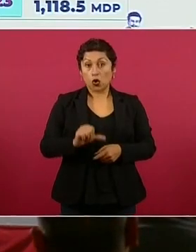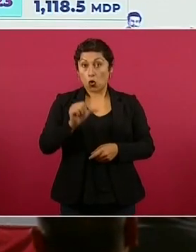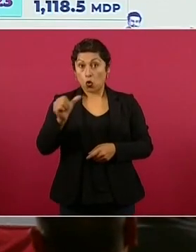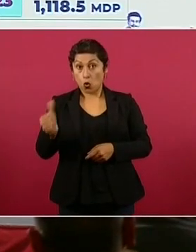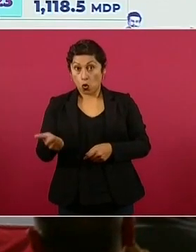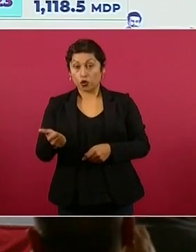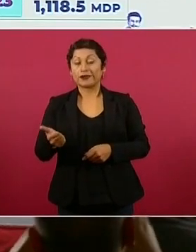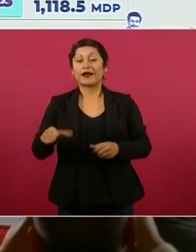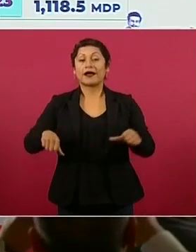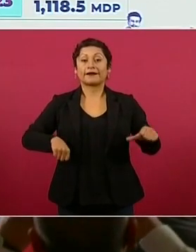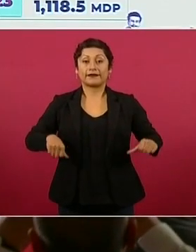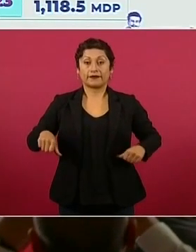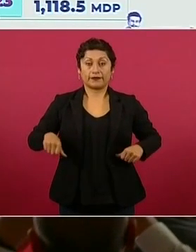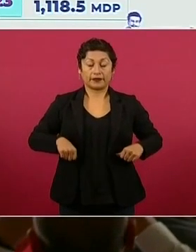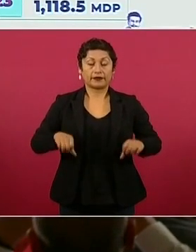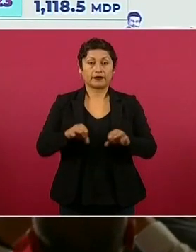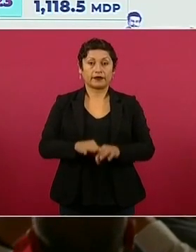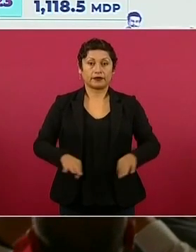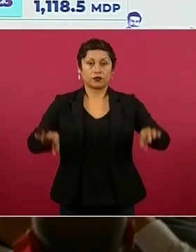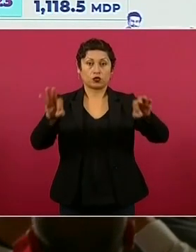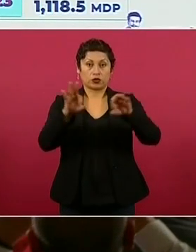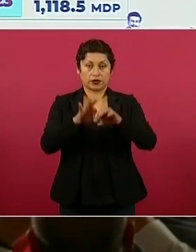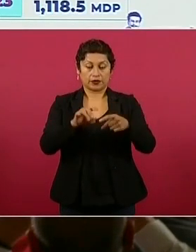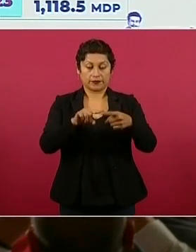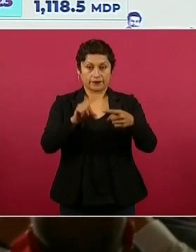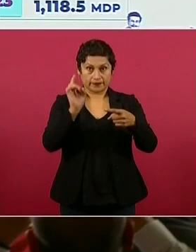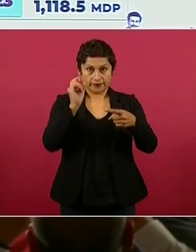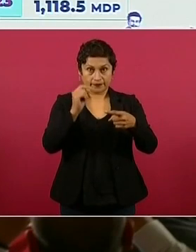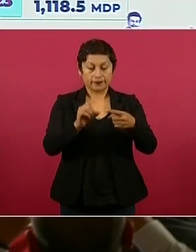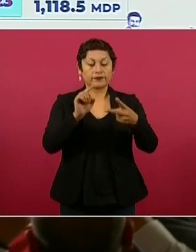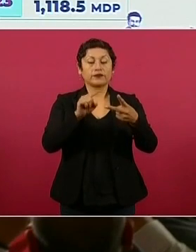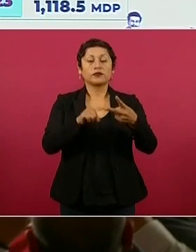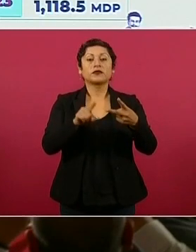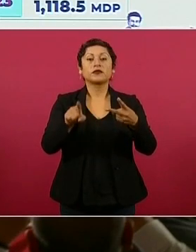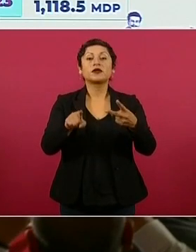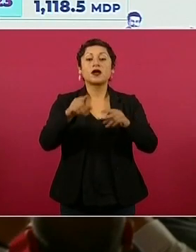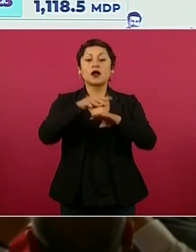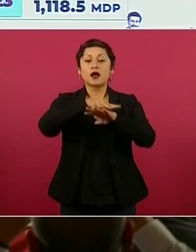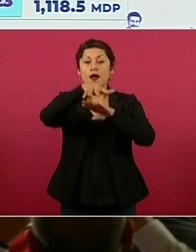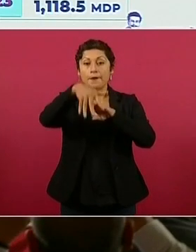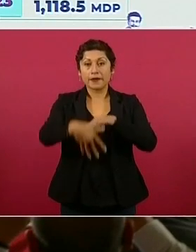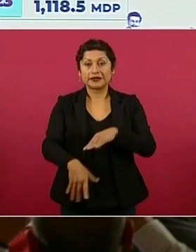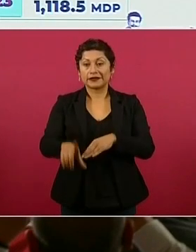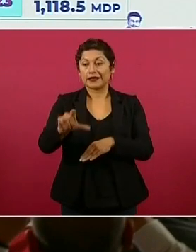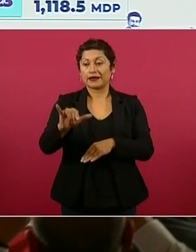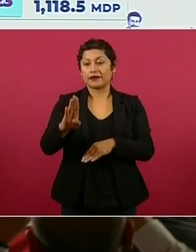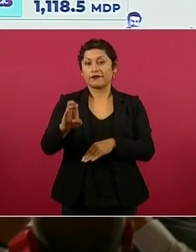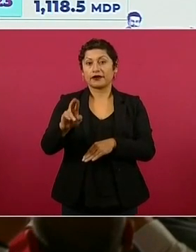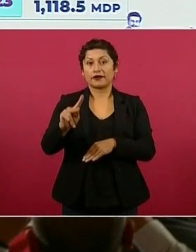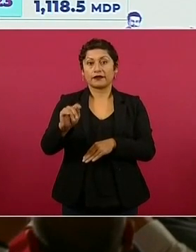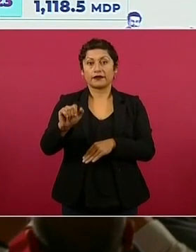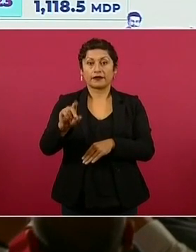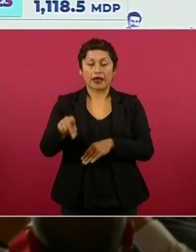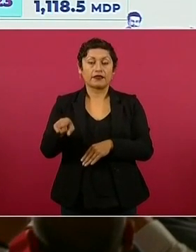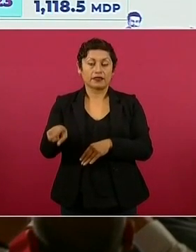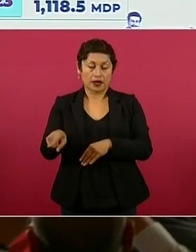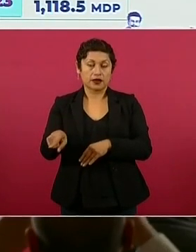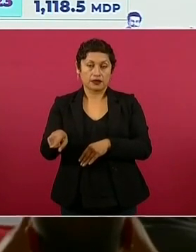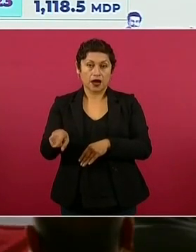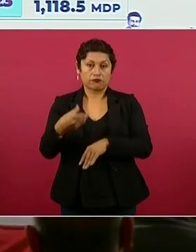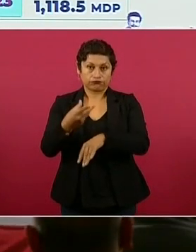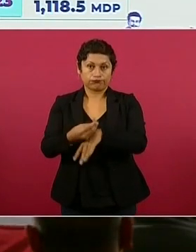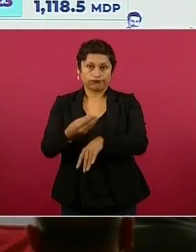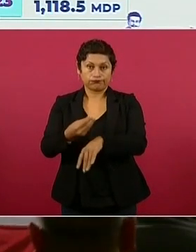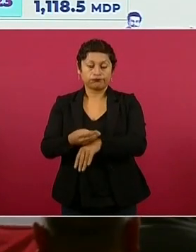La presa Libertad está en construcción. La presa Libertad va a aportar un poco más